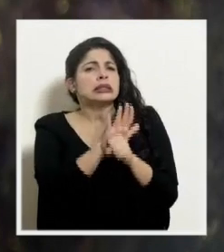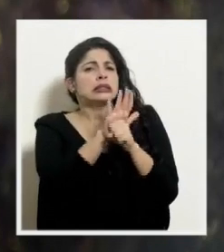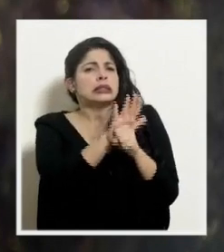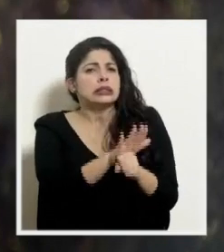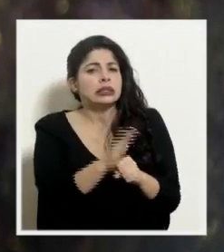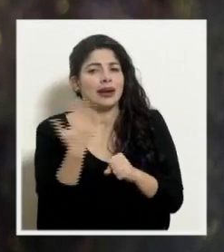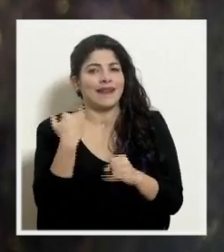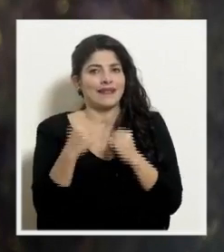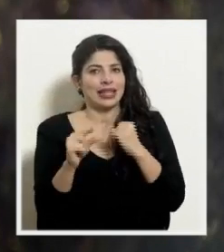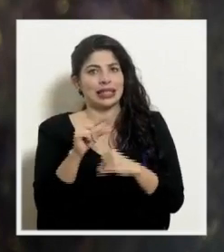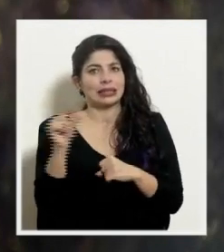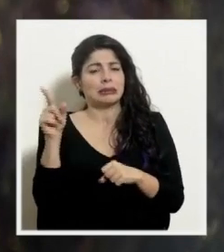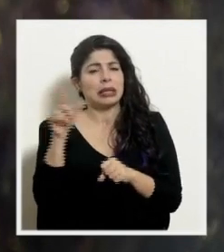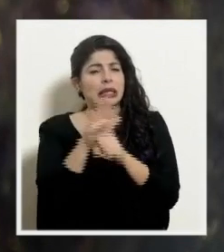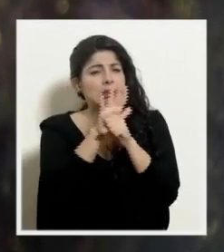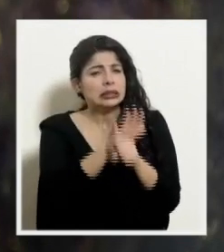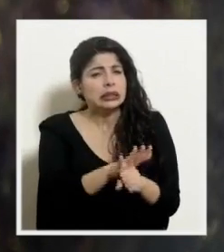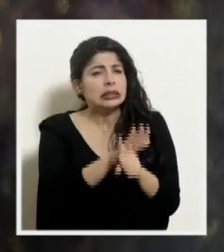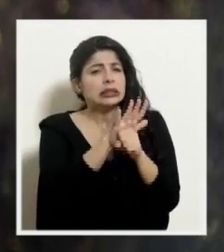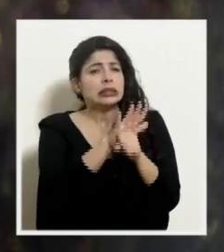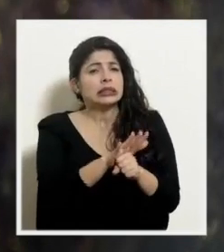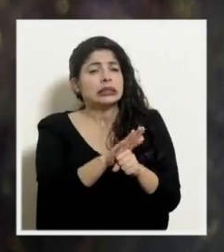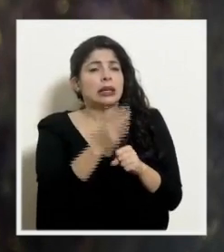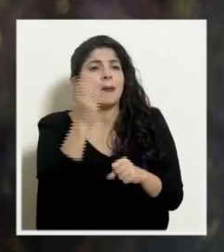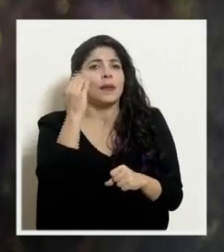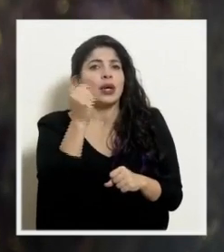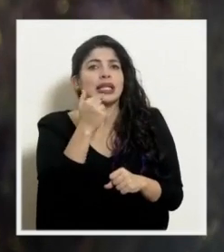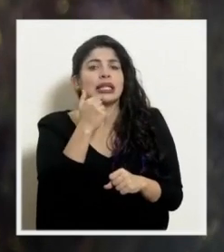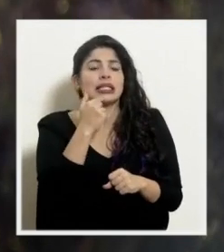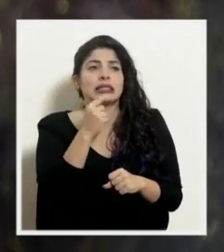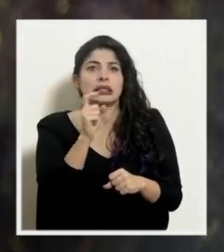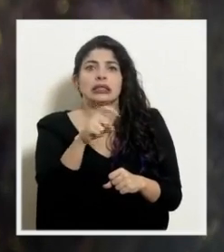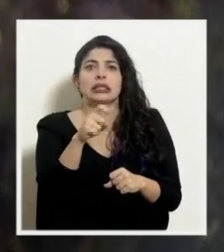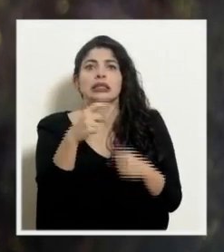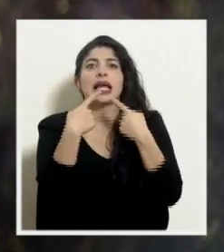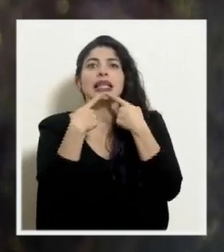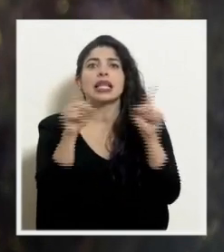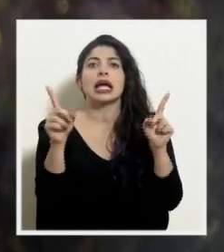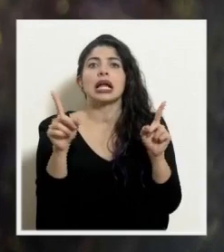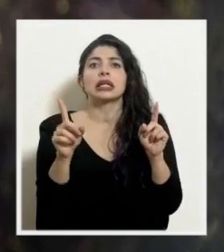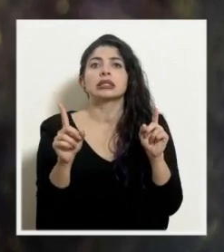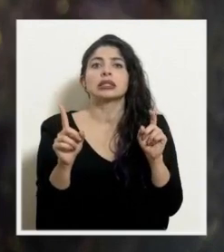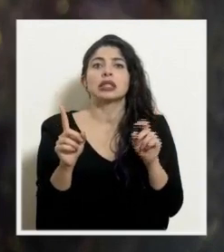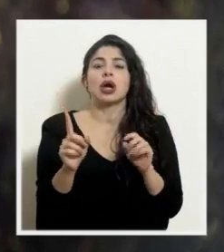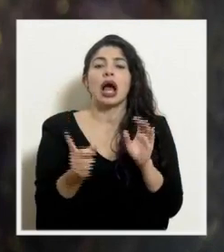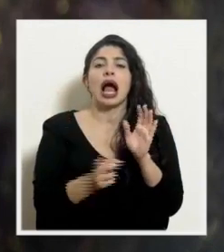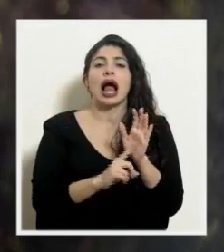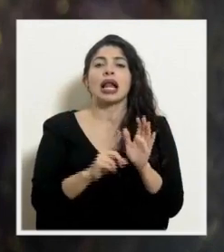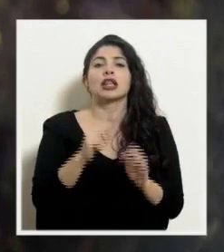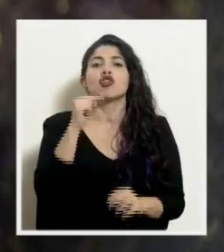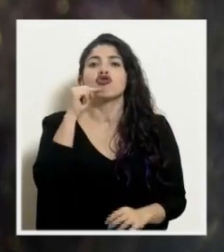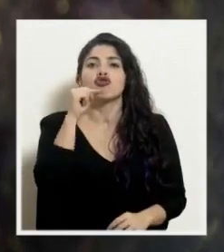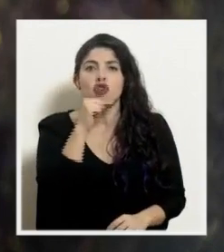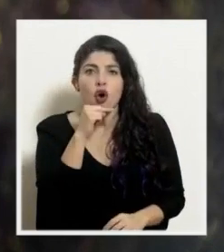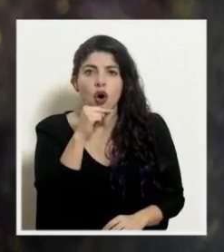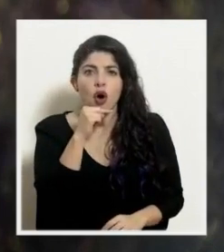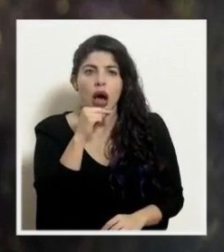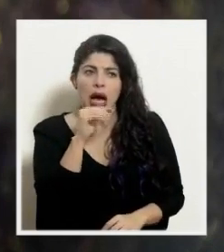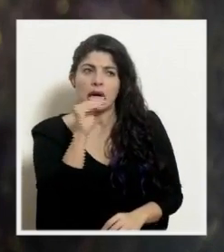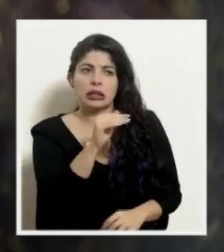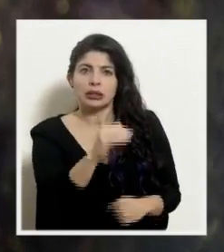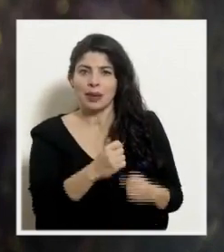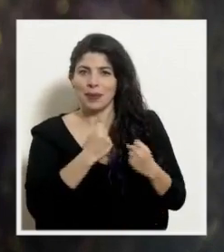este fin de semana por una posible declaratoria de alerta roja ante el Poder